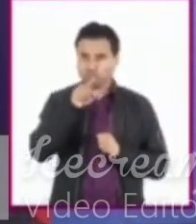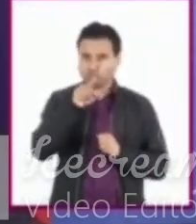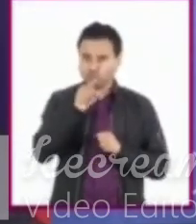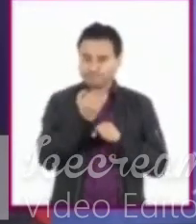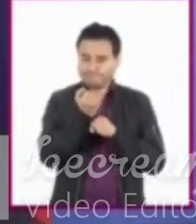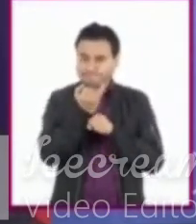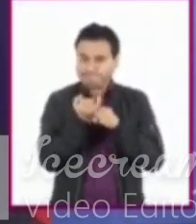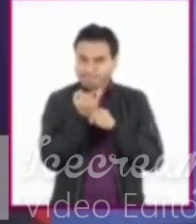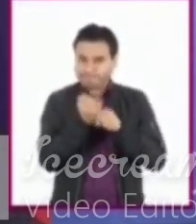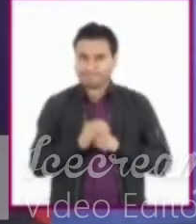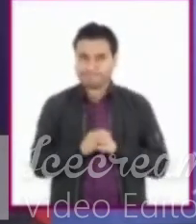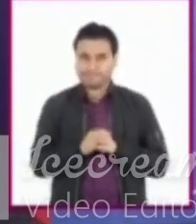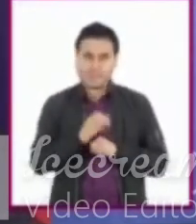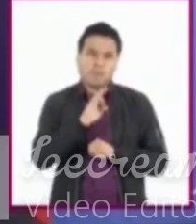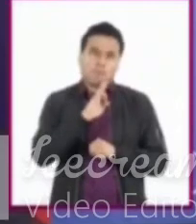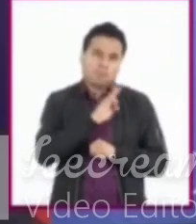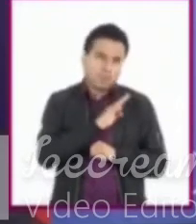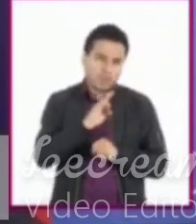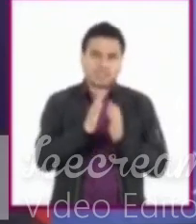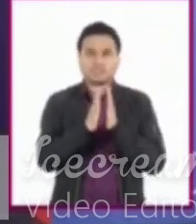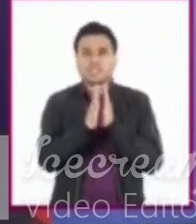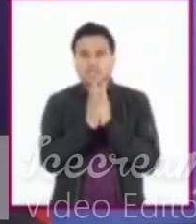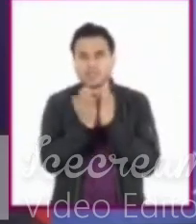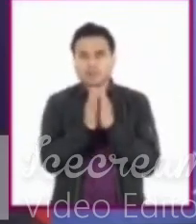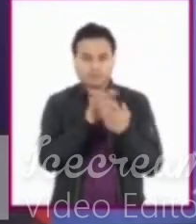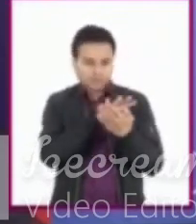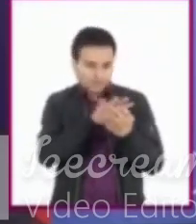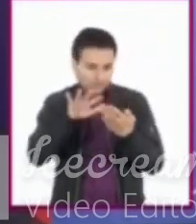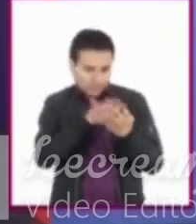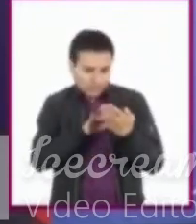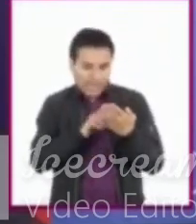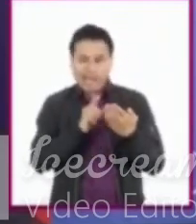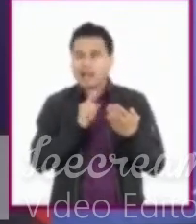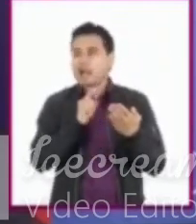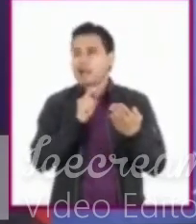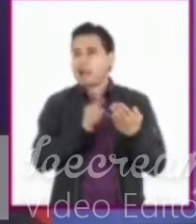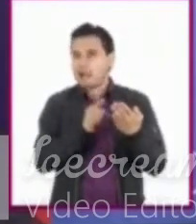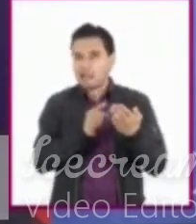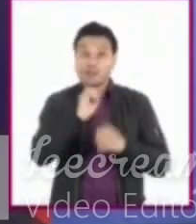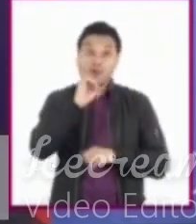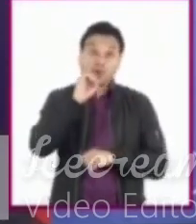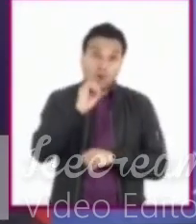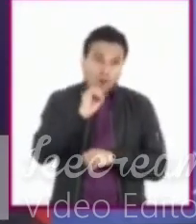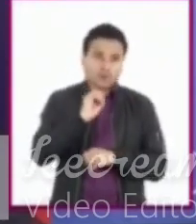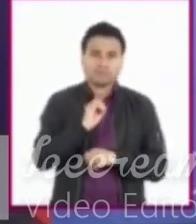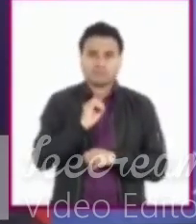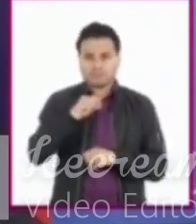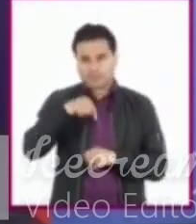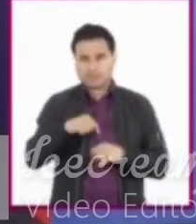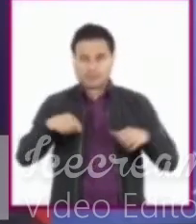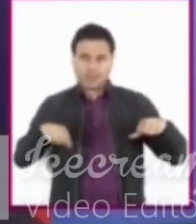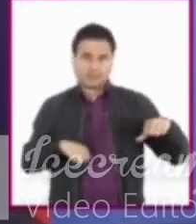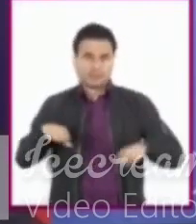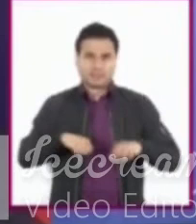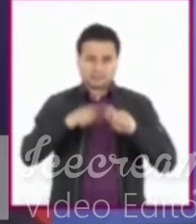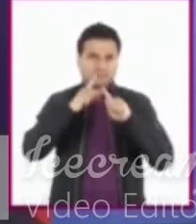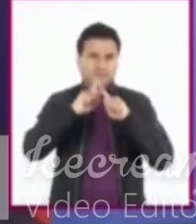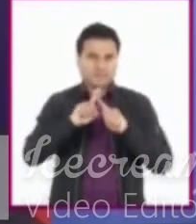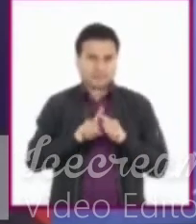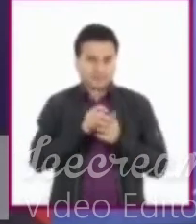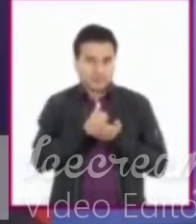ya sea al consultar tu libro de texto o al reflexionar en torno a los retos que se te propongan. Se me